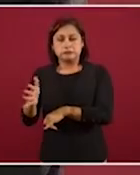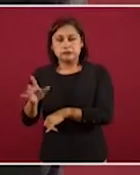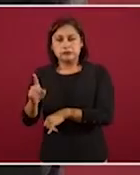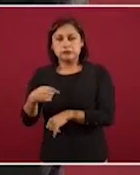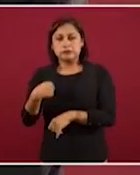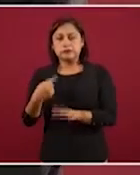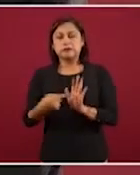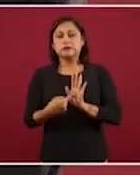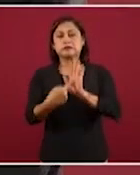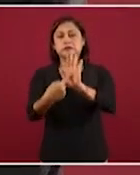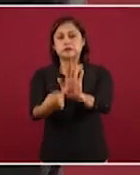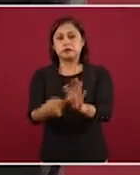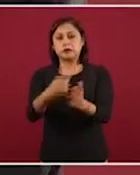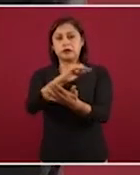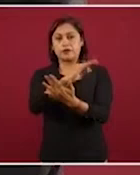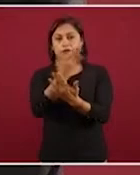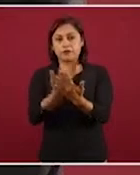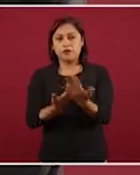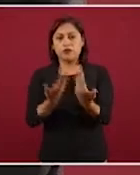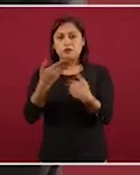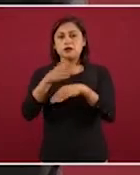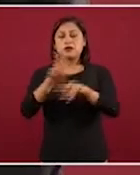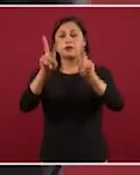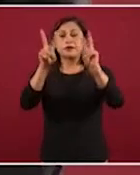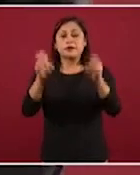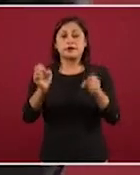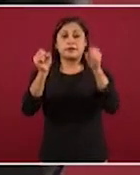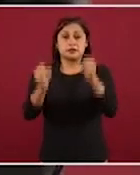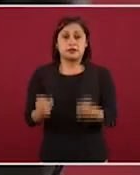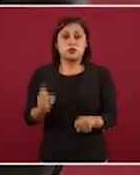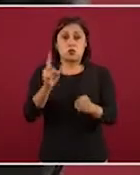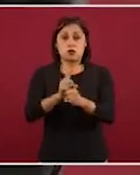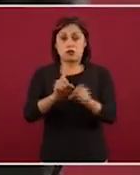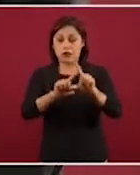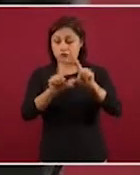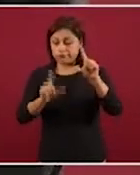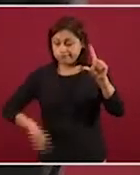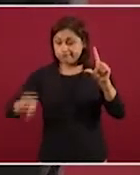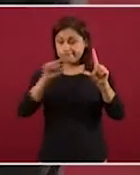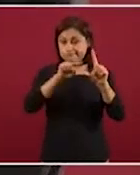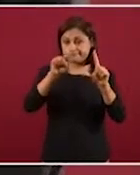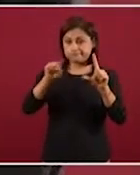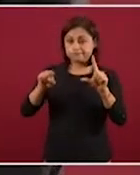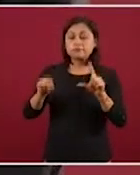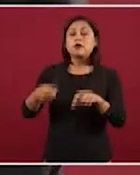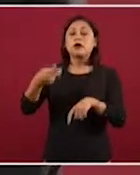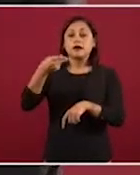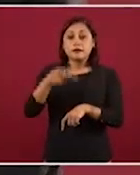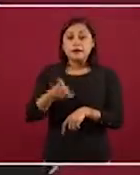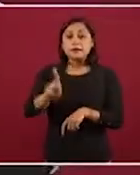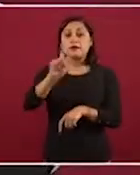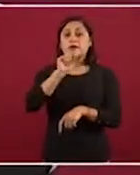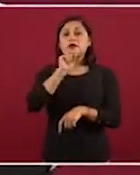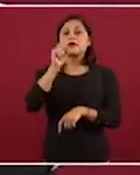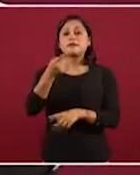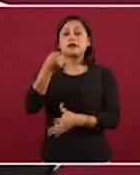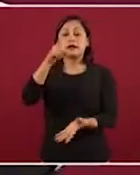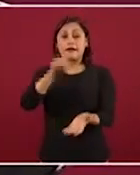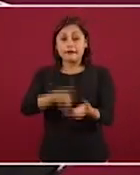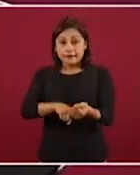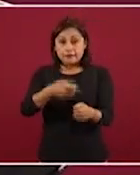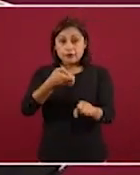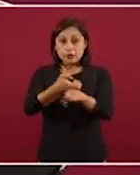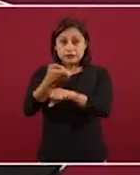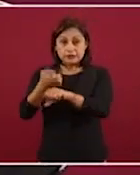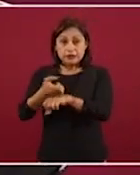un informe sobre seguridad, pero queremos también informar lo que sucede en cada estado,